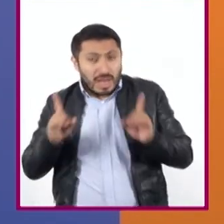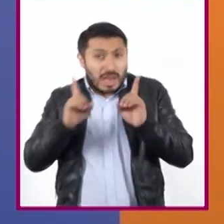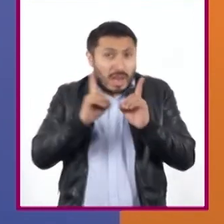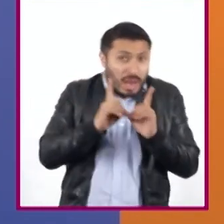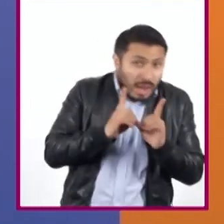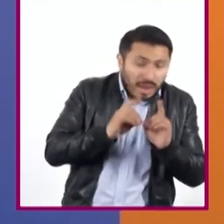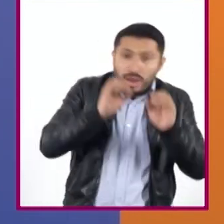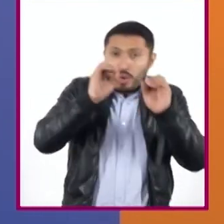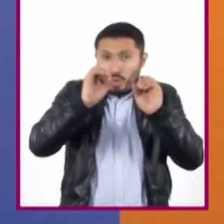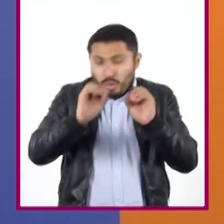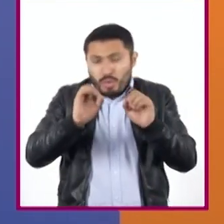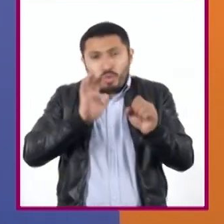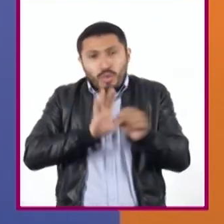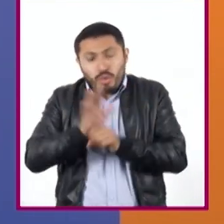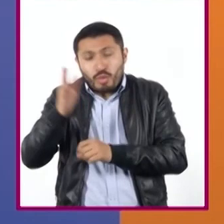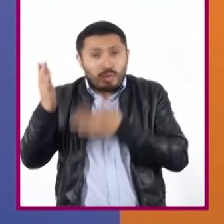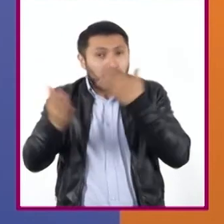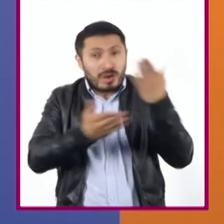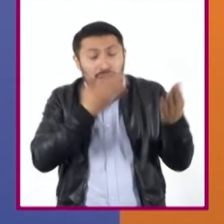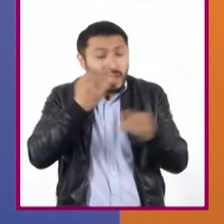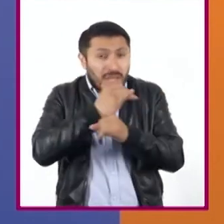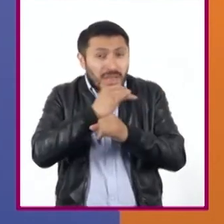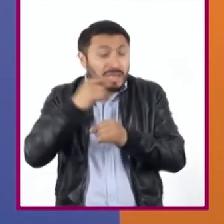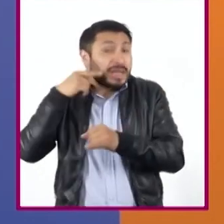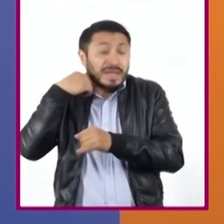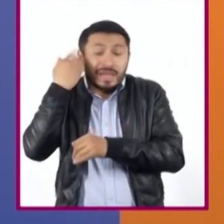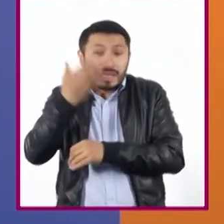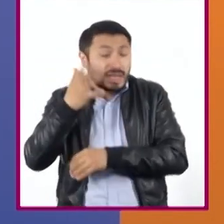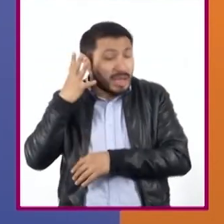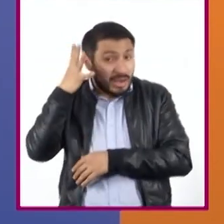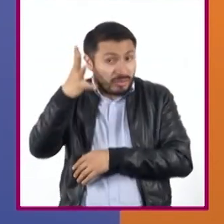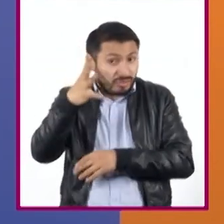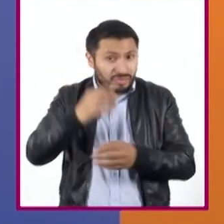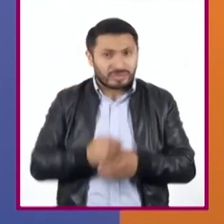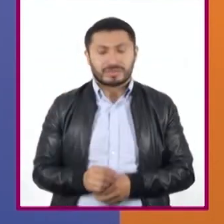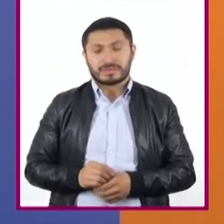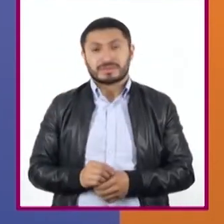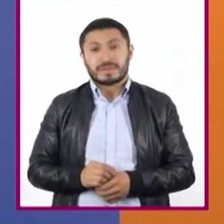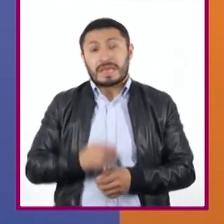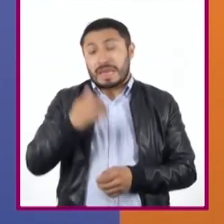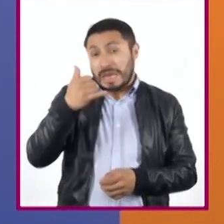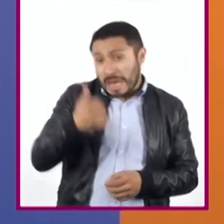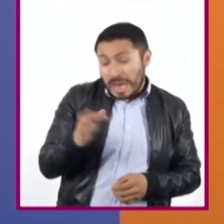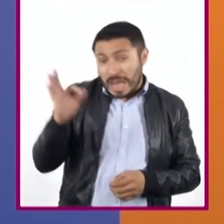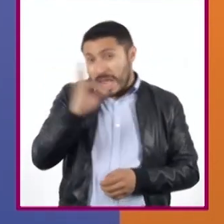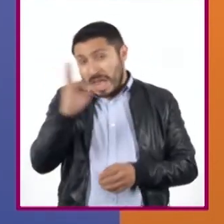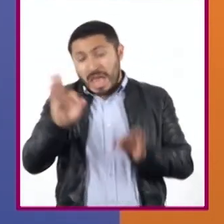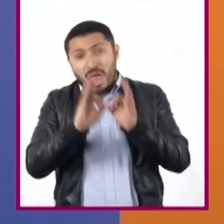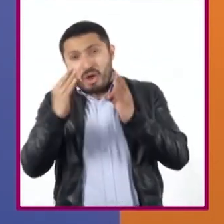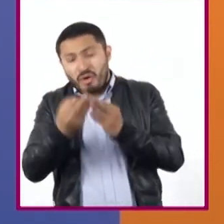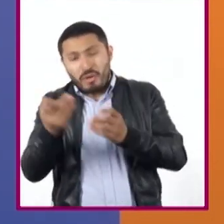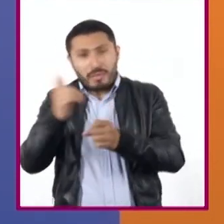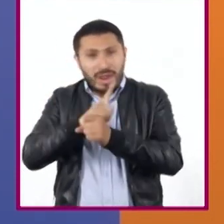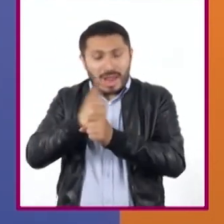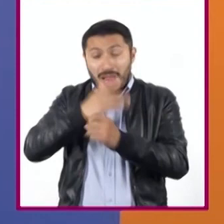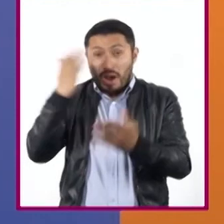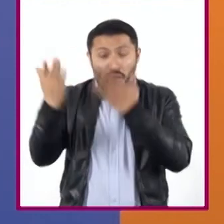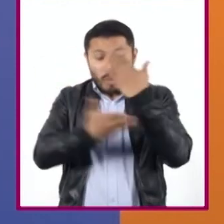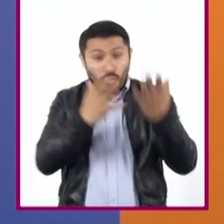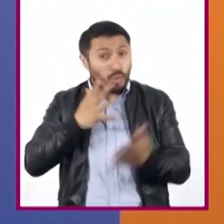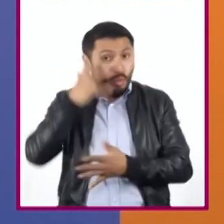también qué estudios son los que desea realizar y si la modalidad de estudio le permite trabajar a la